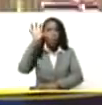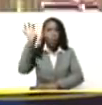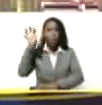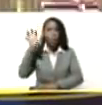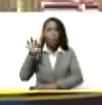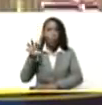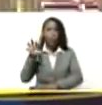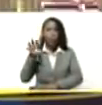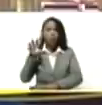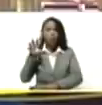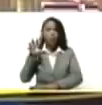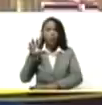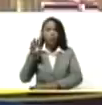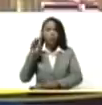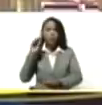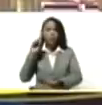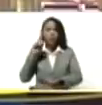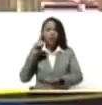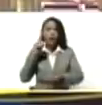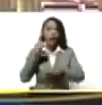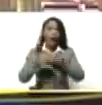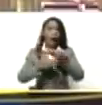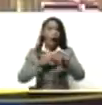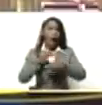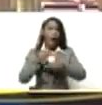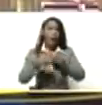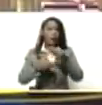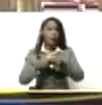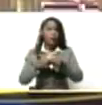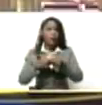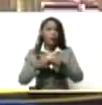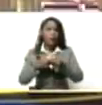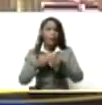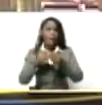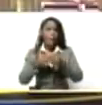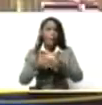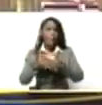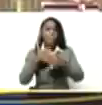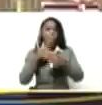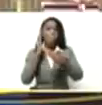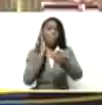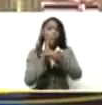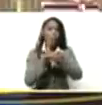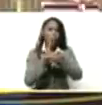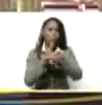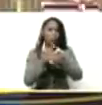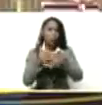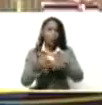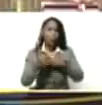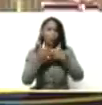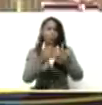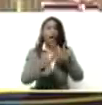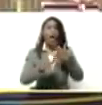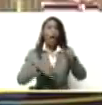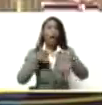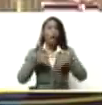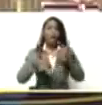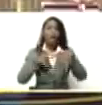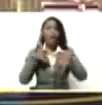una guerra económica contra el pueblo para generar necesidad hambre desesperación y